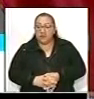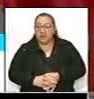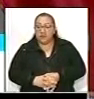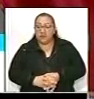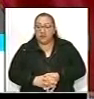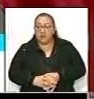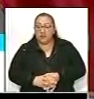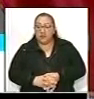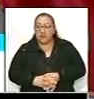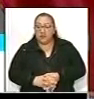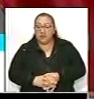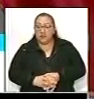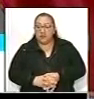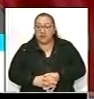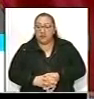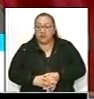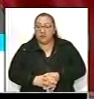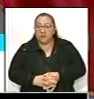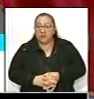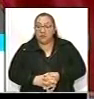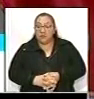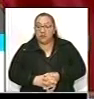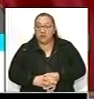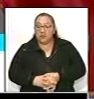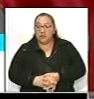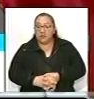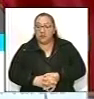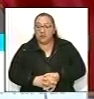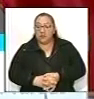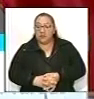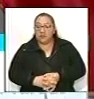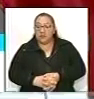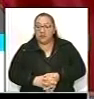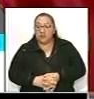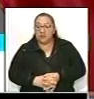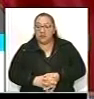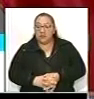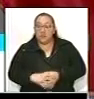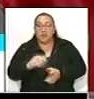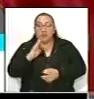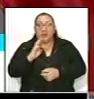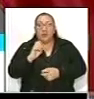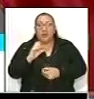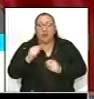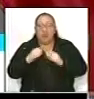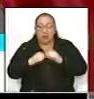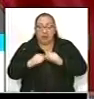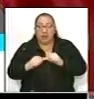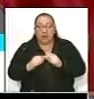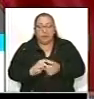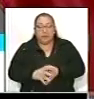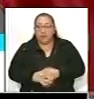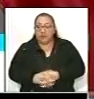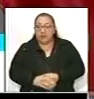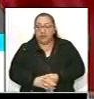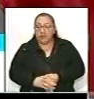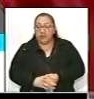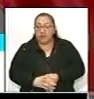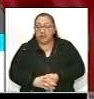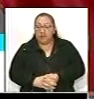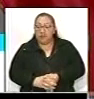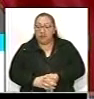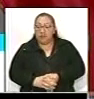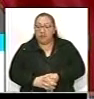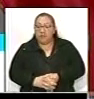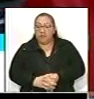hacer los reajustes. Aquí ¿es para permanencia, Aldo? No, es otra. Sí, nosotros hemos identificado, luego